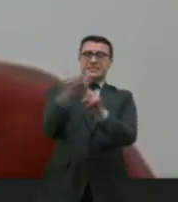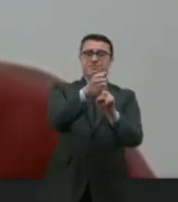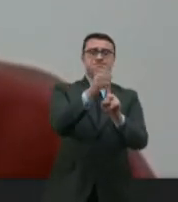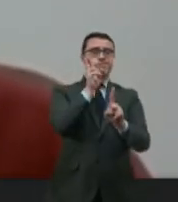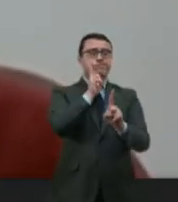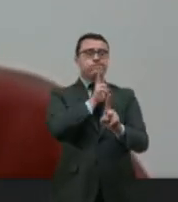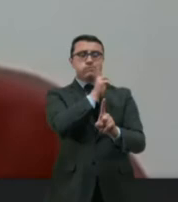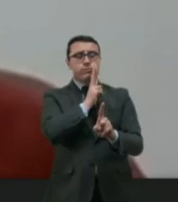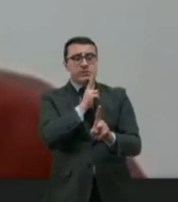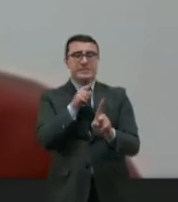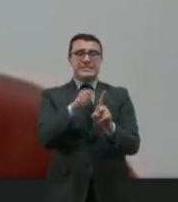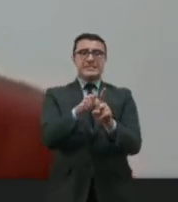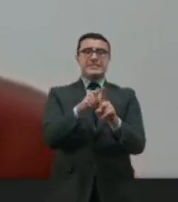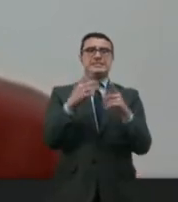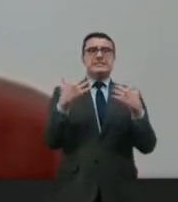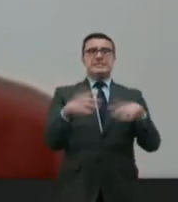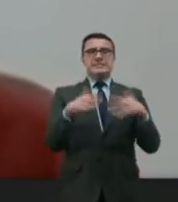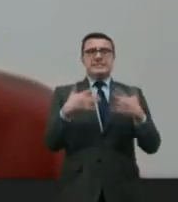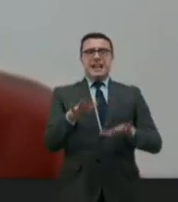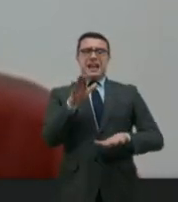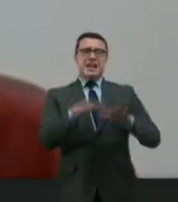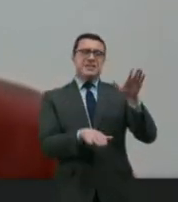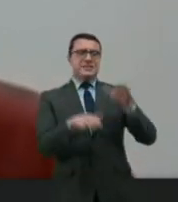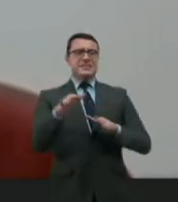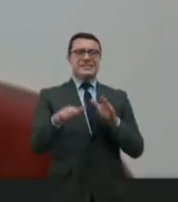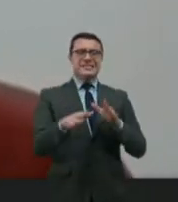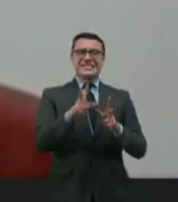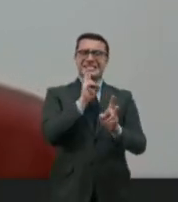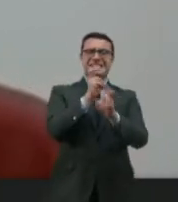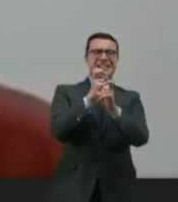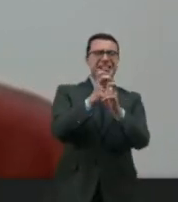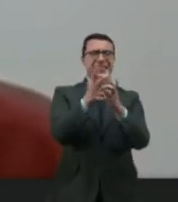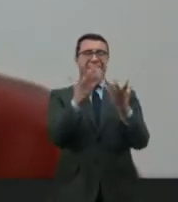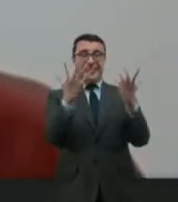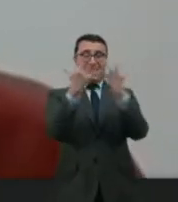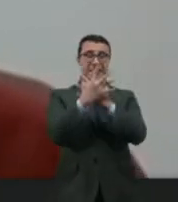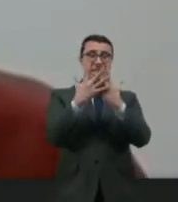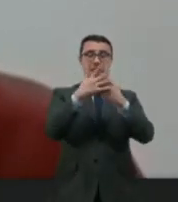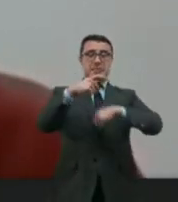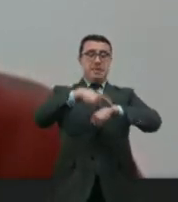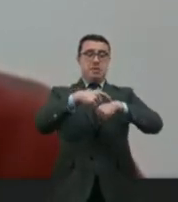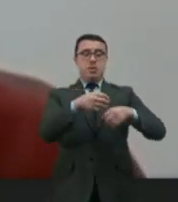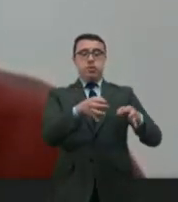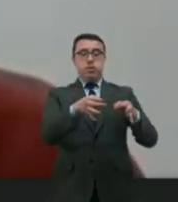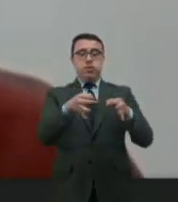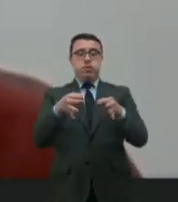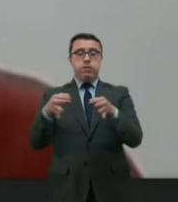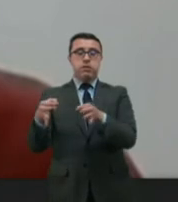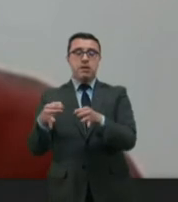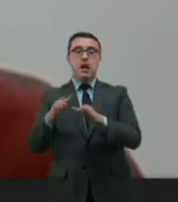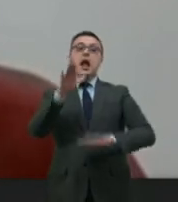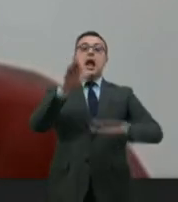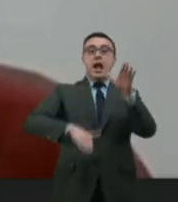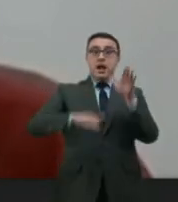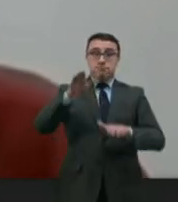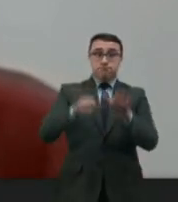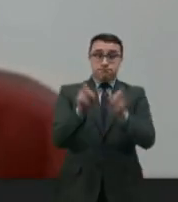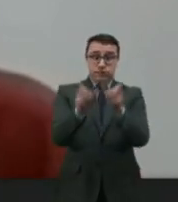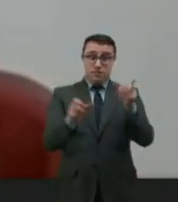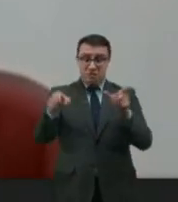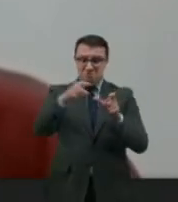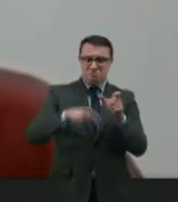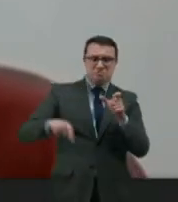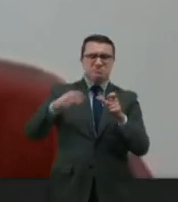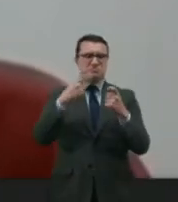ocasión es en algunas ocasiones algo tedioso y demorado. En algunas veces las personas no encuentran